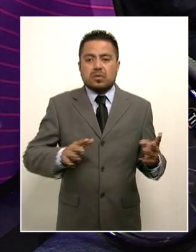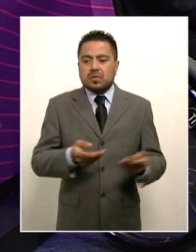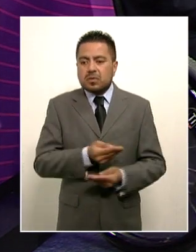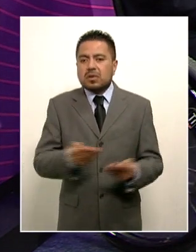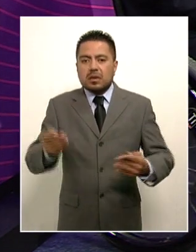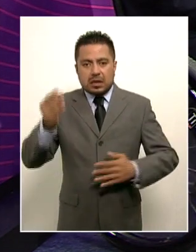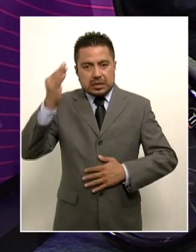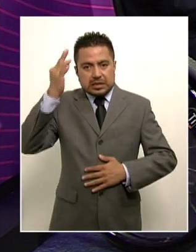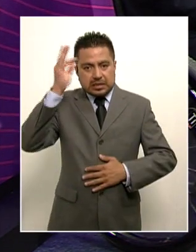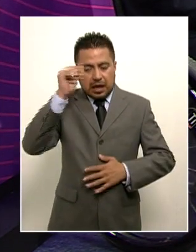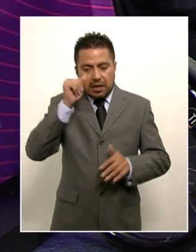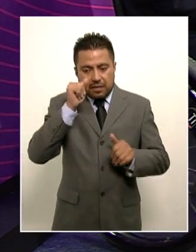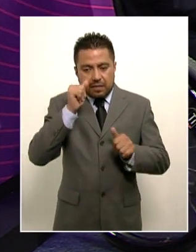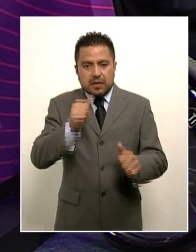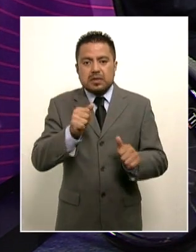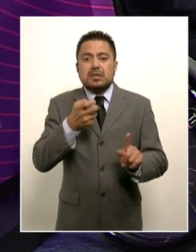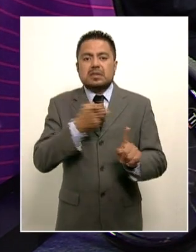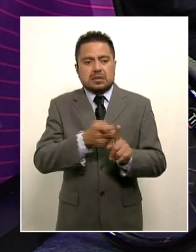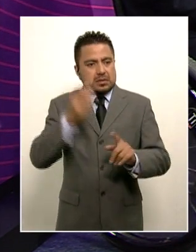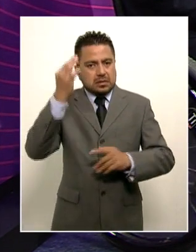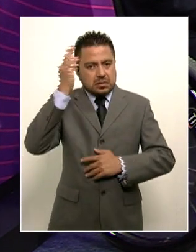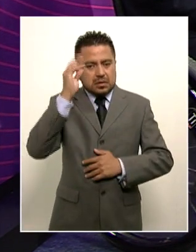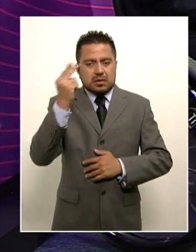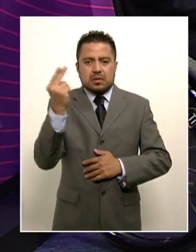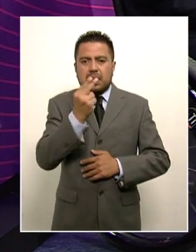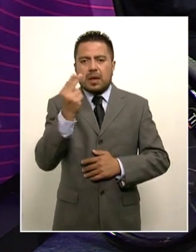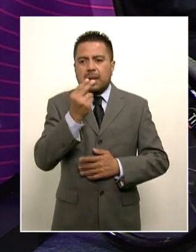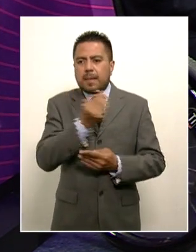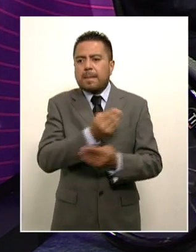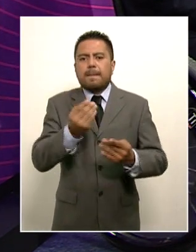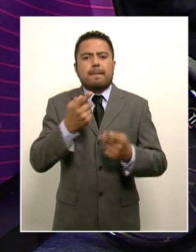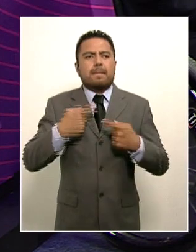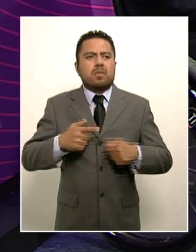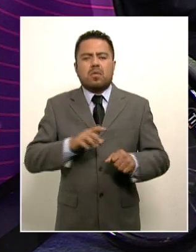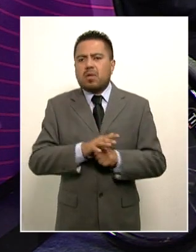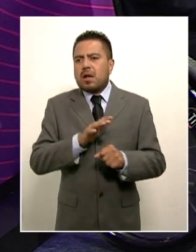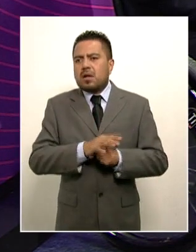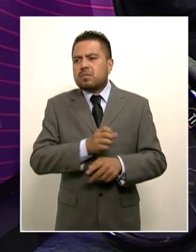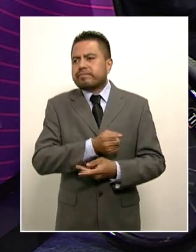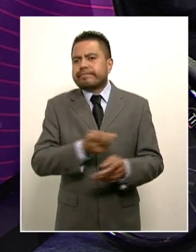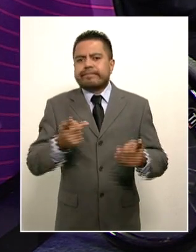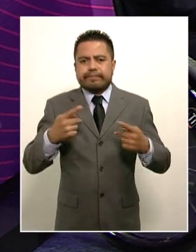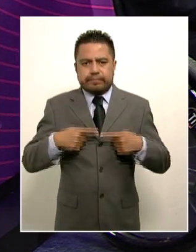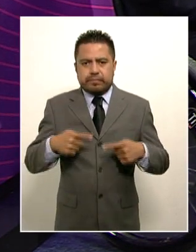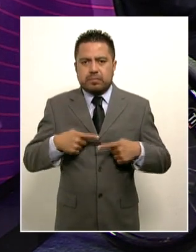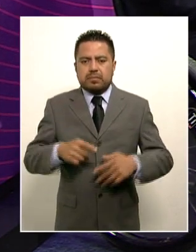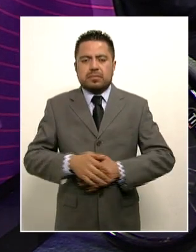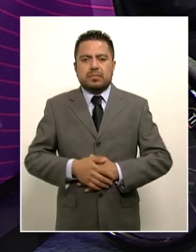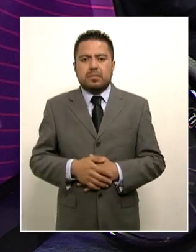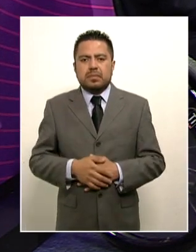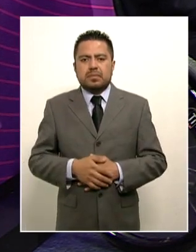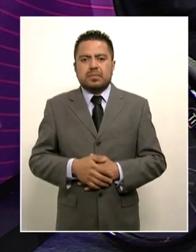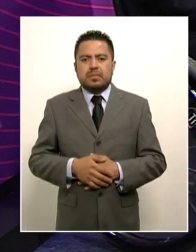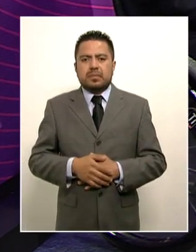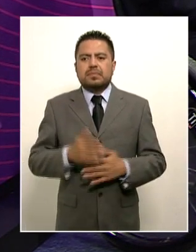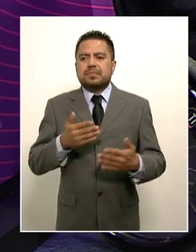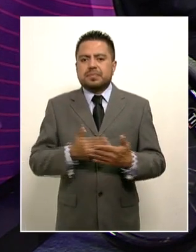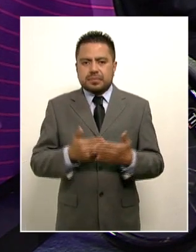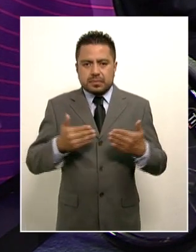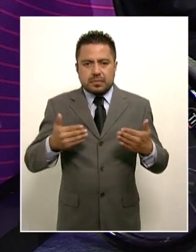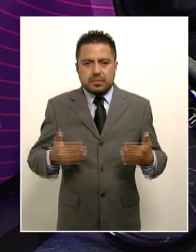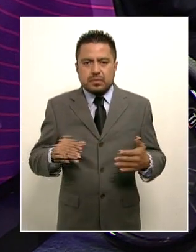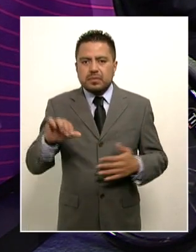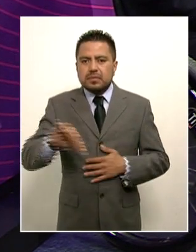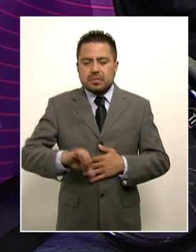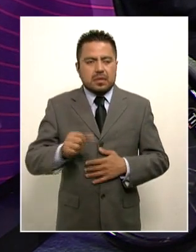Ofrecen servicios y estos servicios deben estar disponibles para cualquier persona. Menos, bueno, y actualmente pues